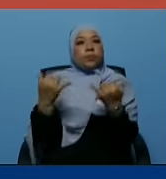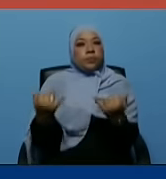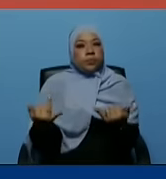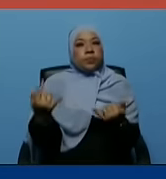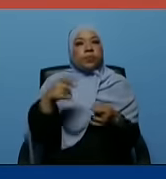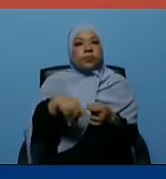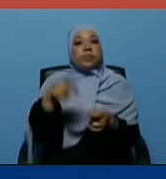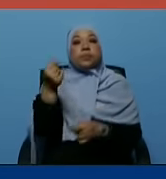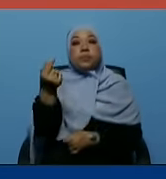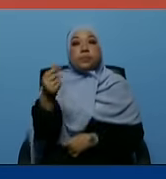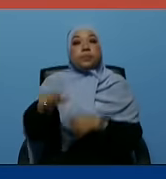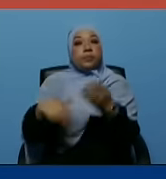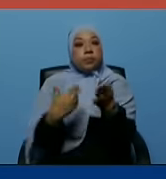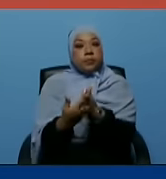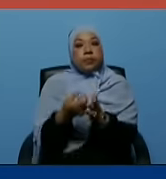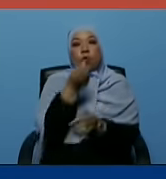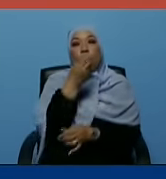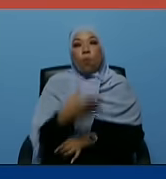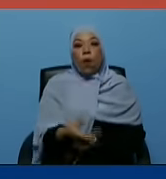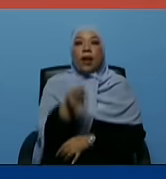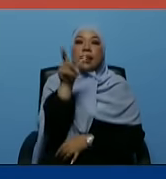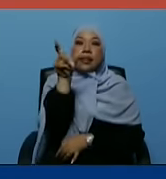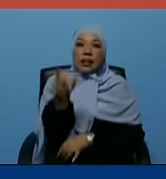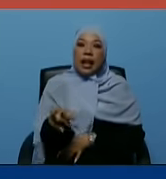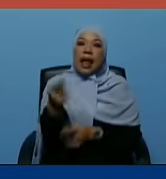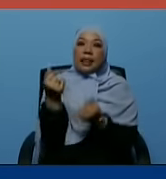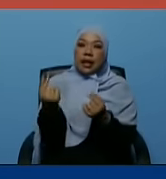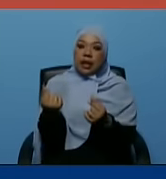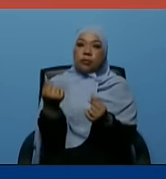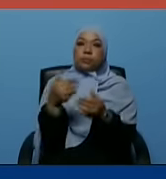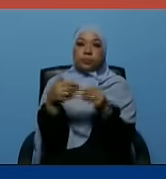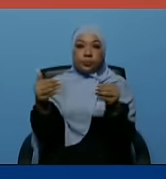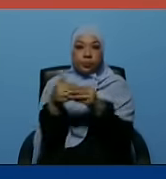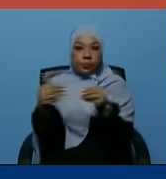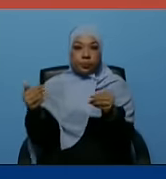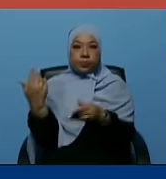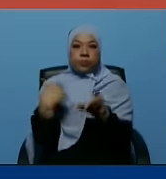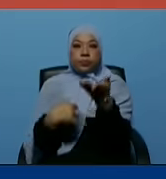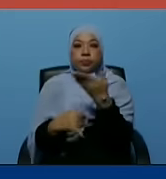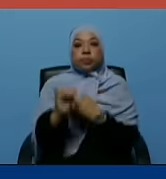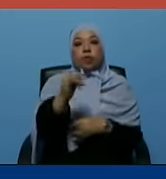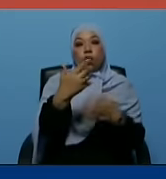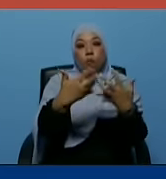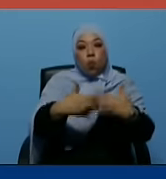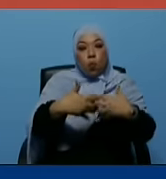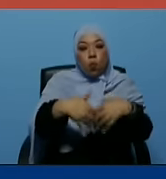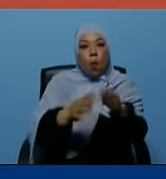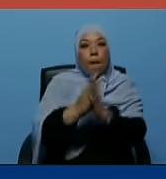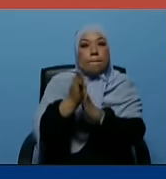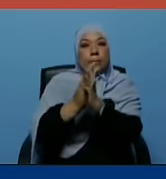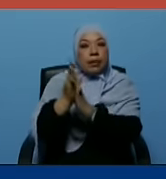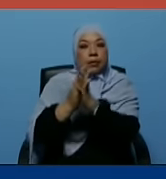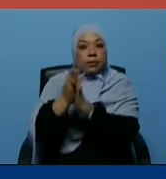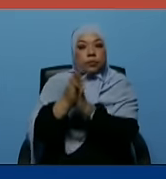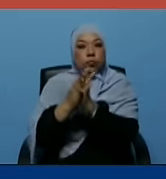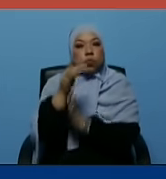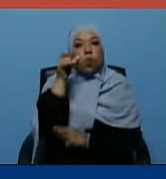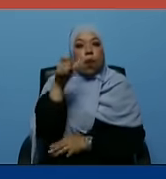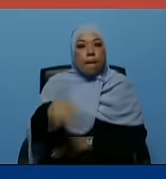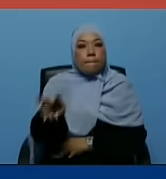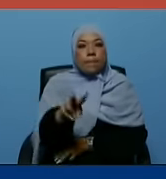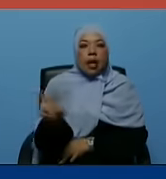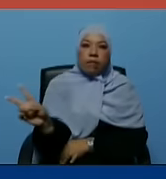es dinero que viene, buen dinero, en divisas para invertir, para crecer y para que el país